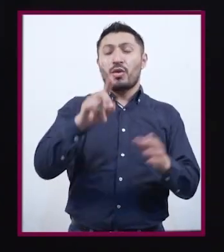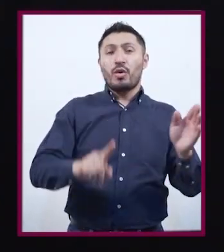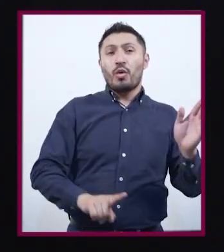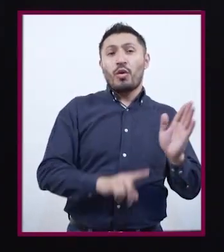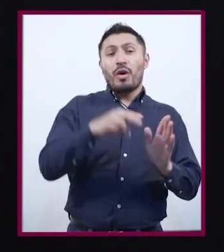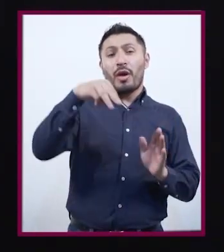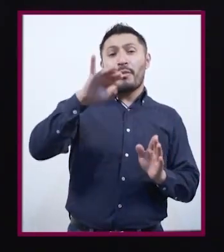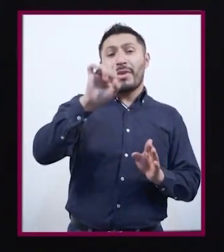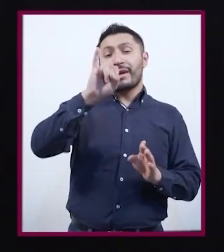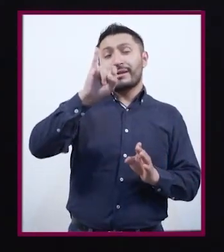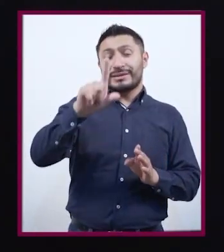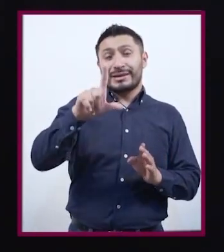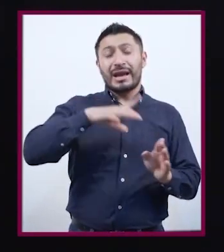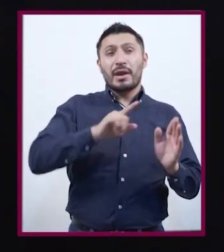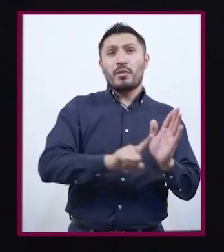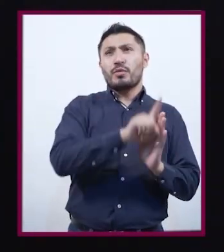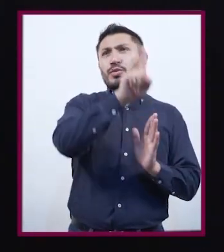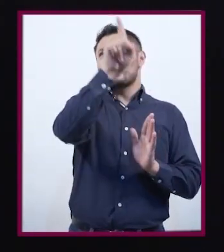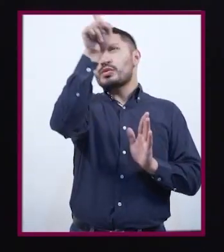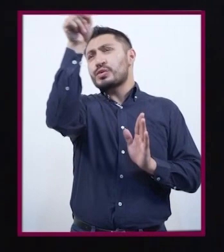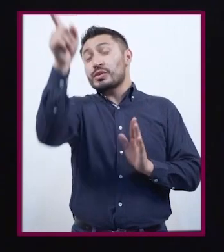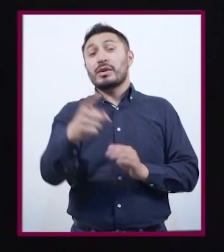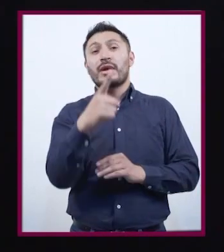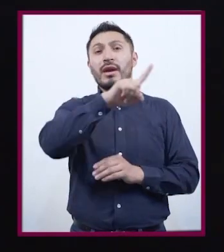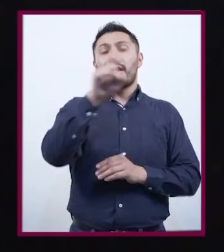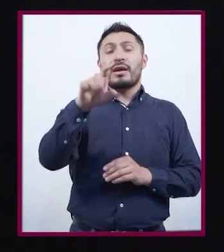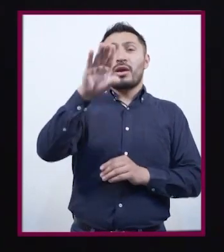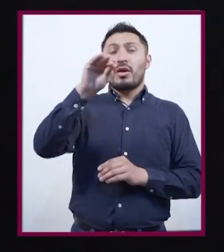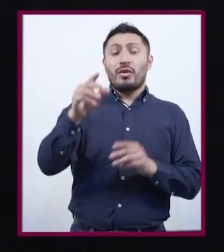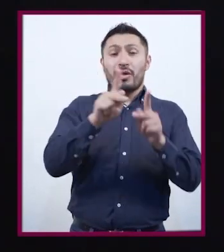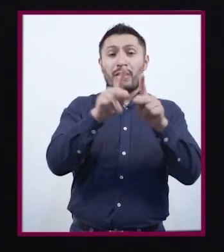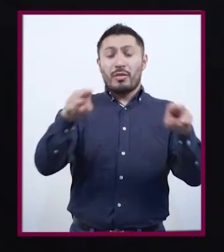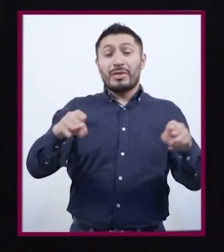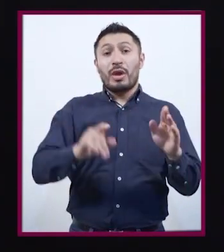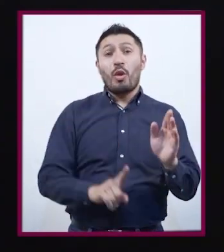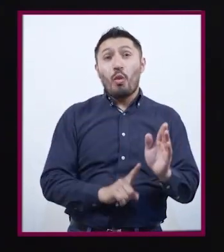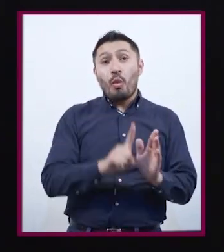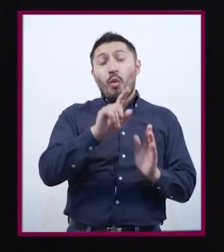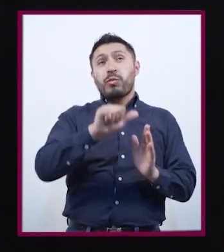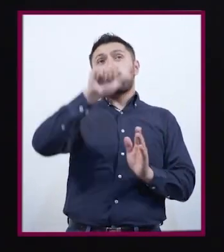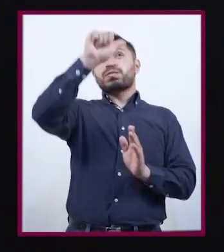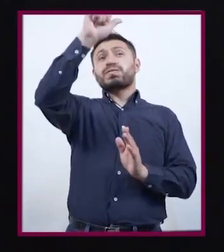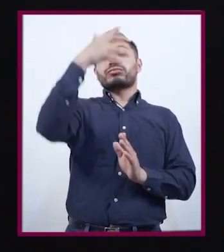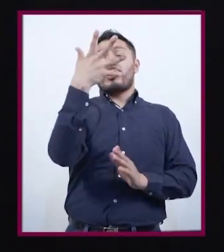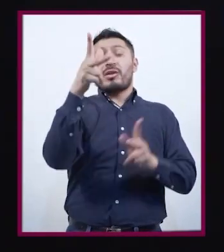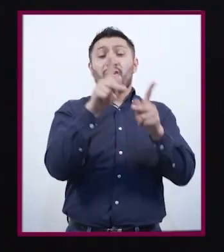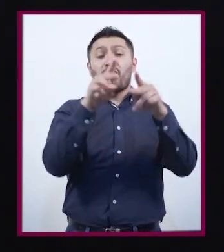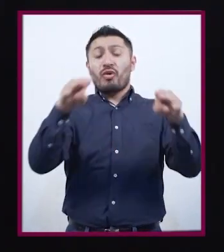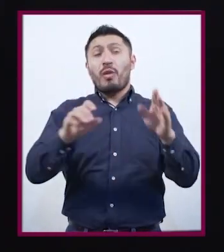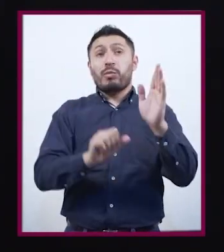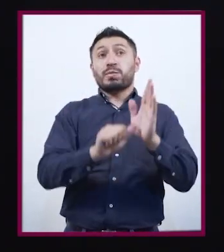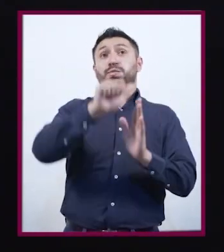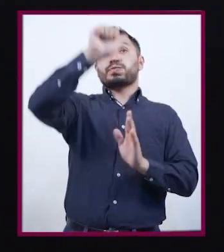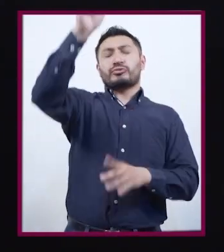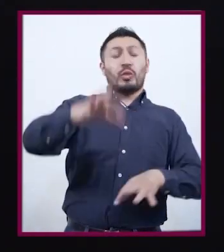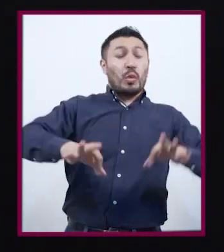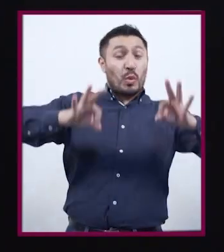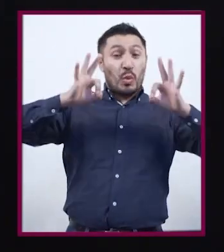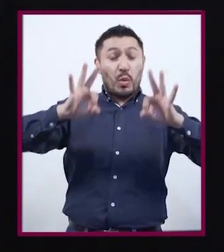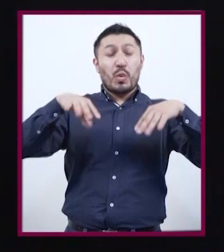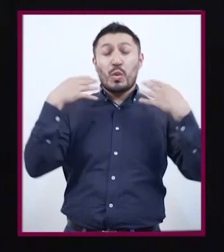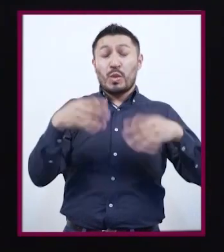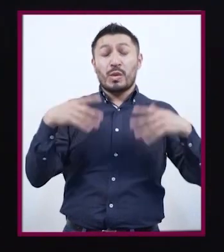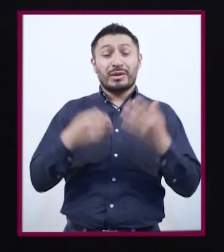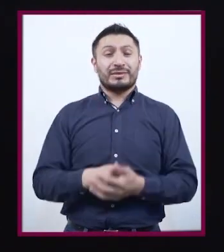dio frutos. Un misil cayó a una distancia de 190 kilómetros y logró subir hasta una altura de 5